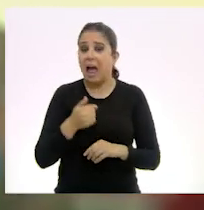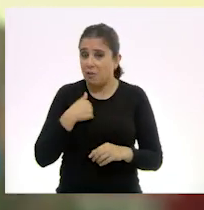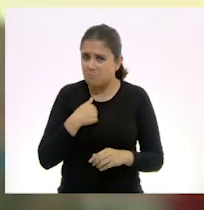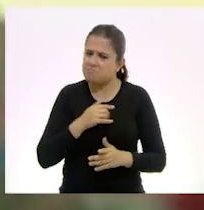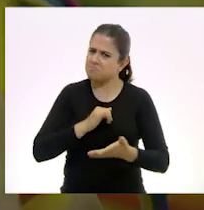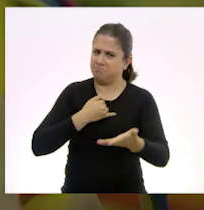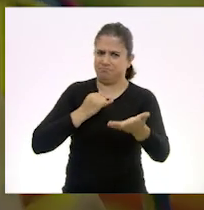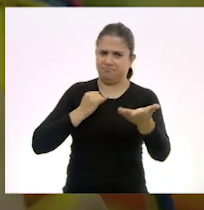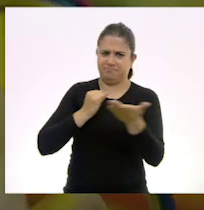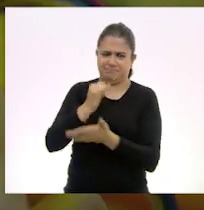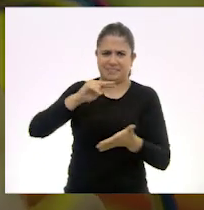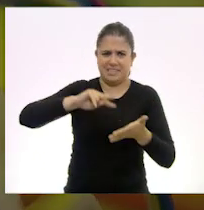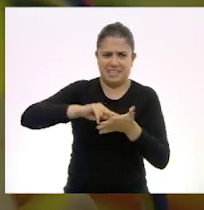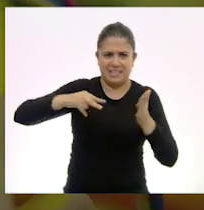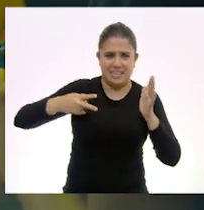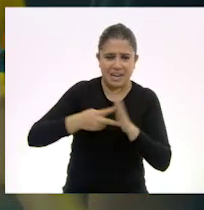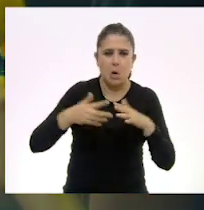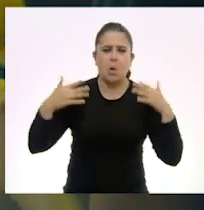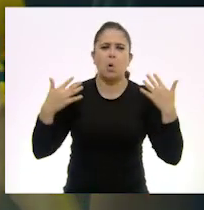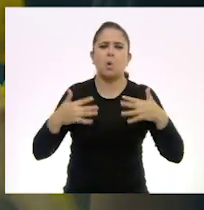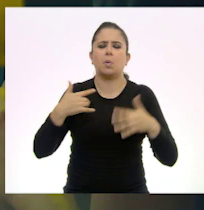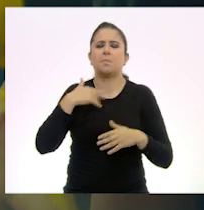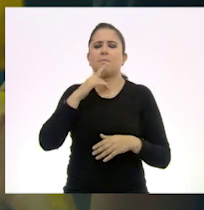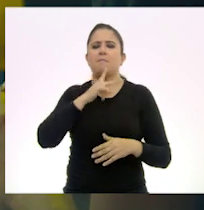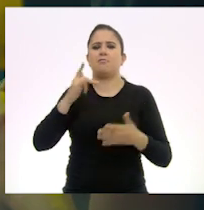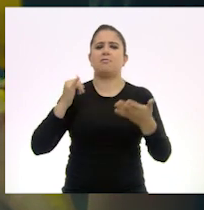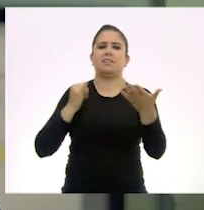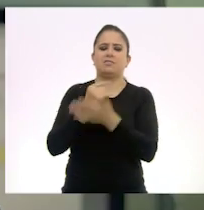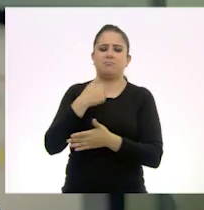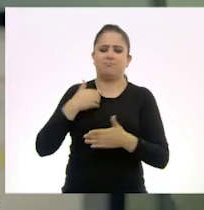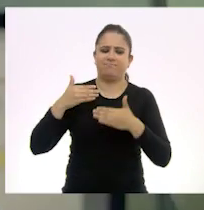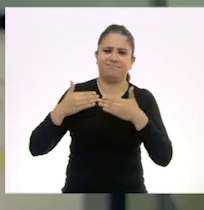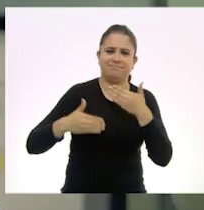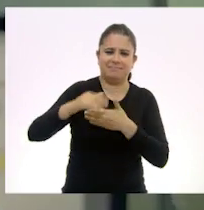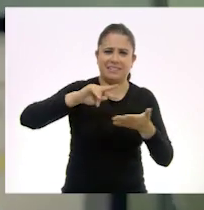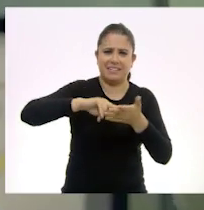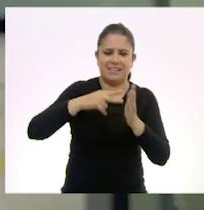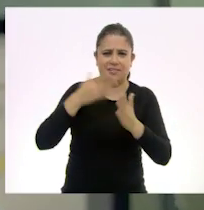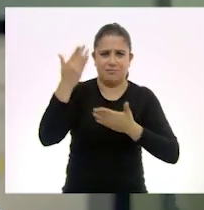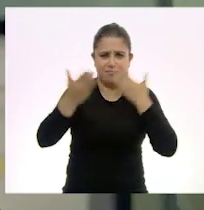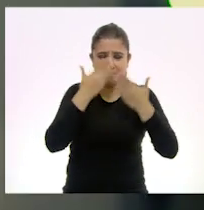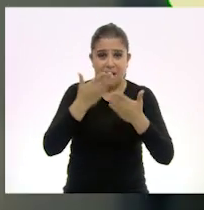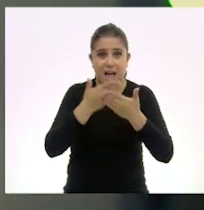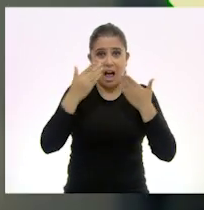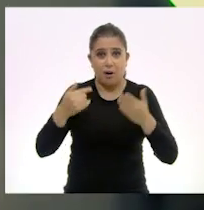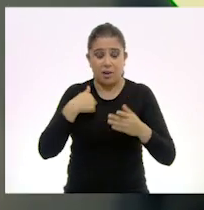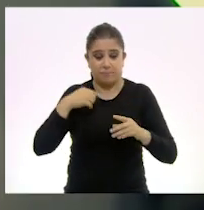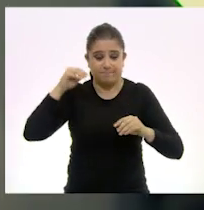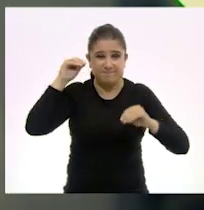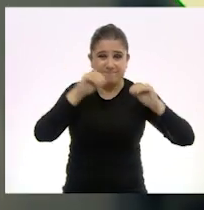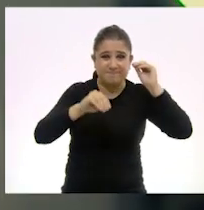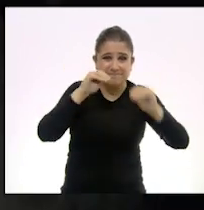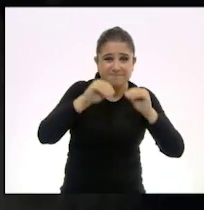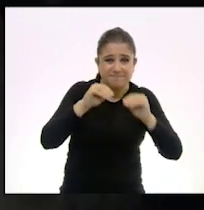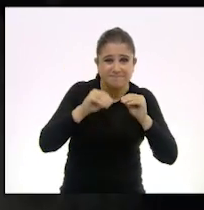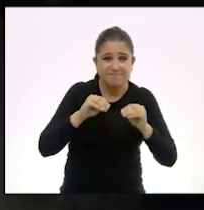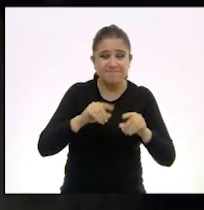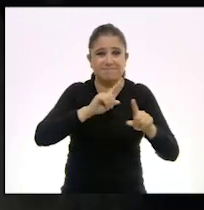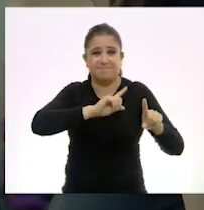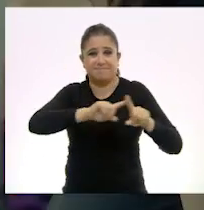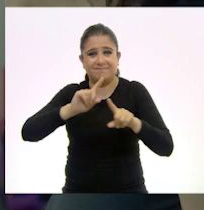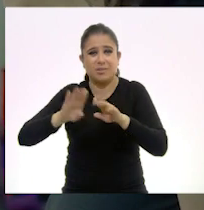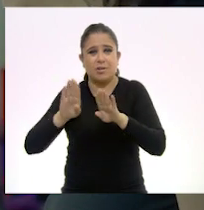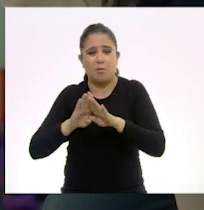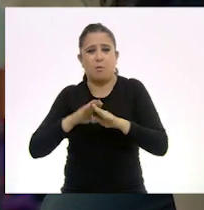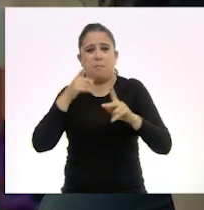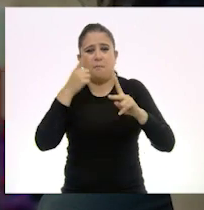ingeniería. Pienso que ha sido una de las mejores decisiones que he tomado. Ahora diseño dispositivos que ayudan a que entendamos conceptos